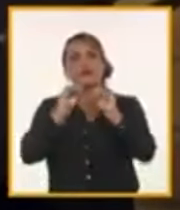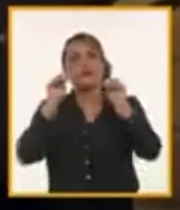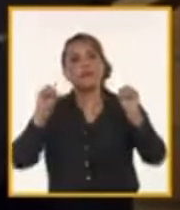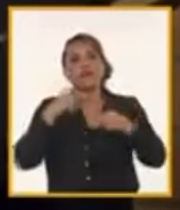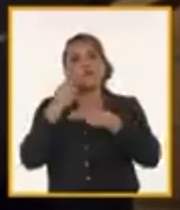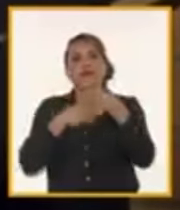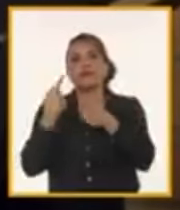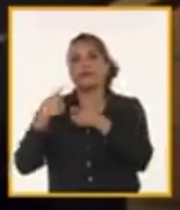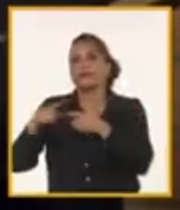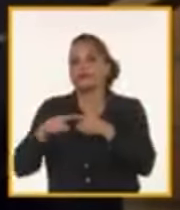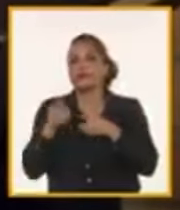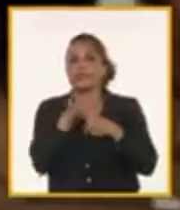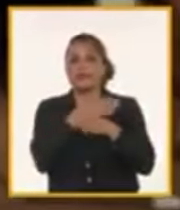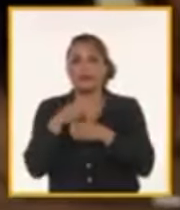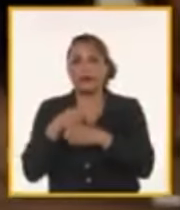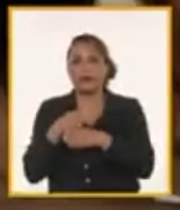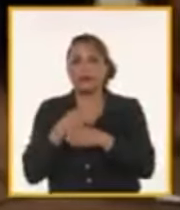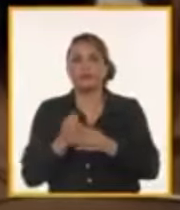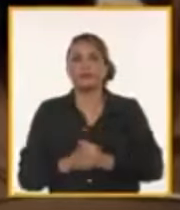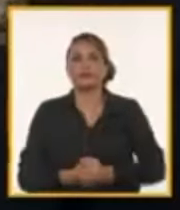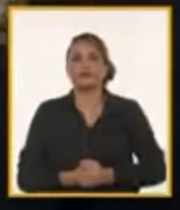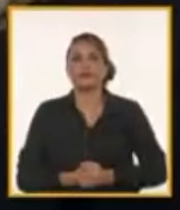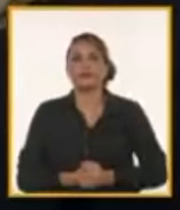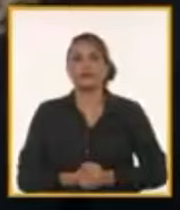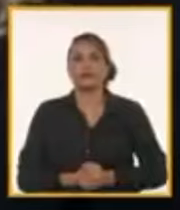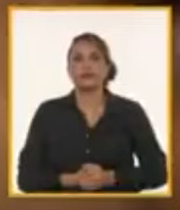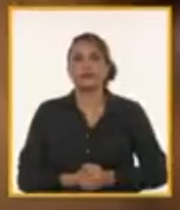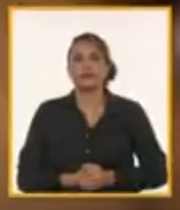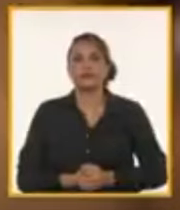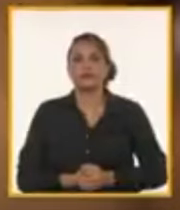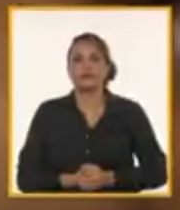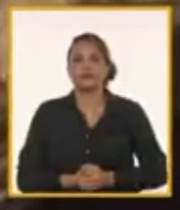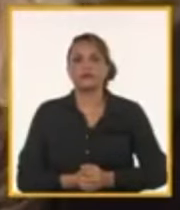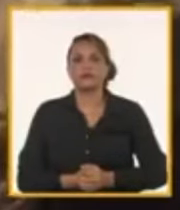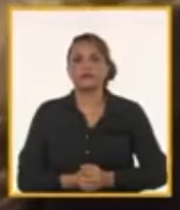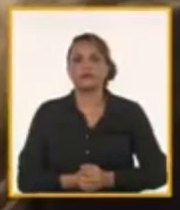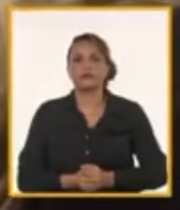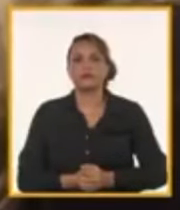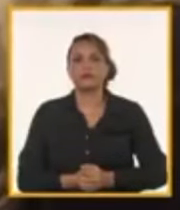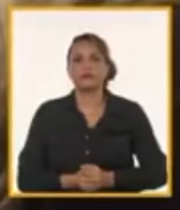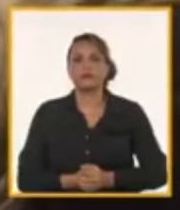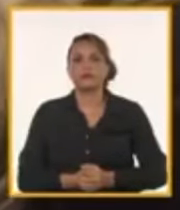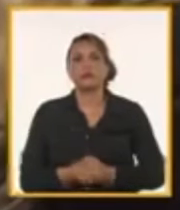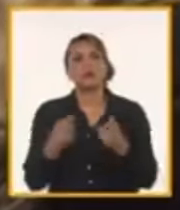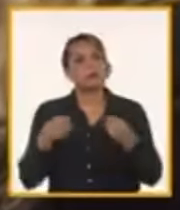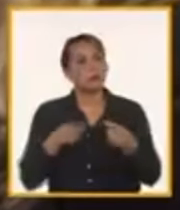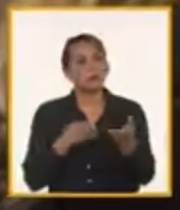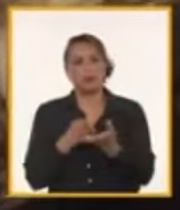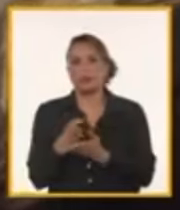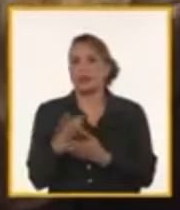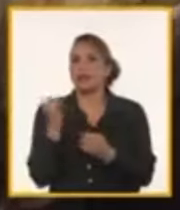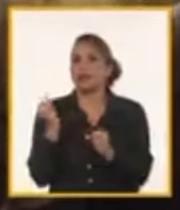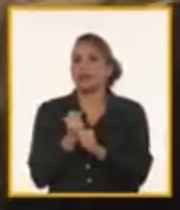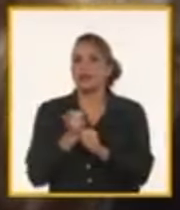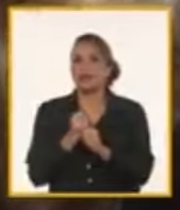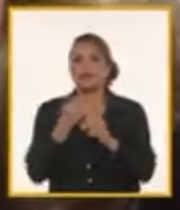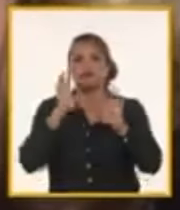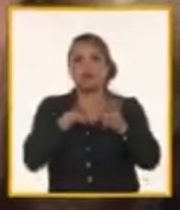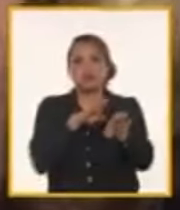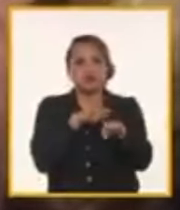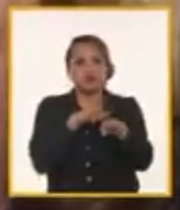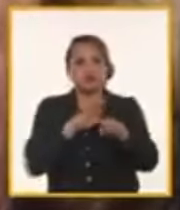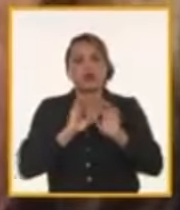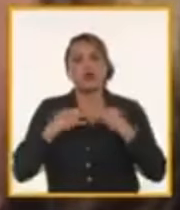convertir la excepción en regla y se va a seguir elaborando uniformes y se van a seguir